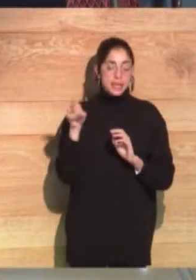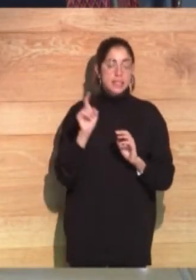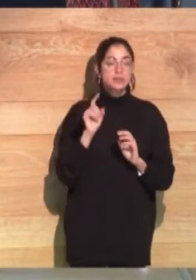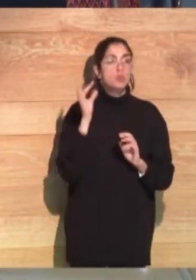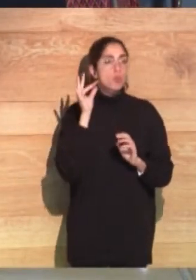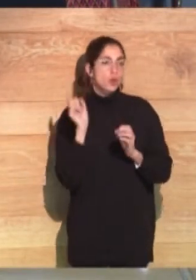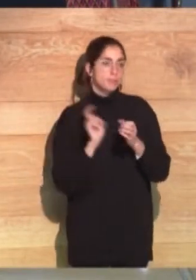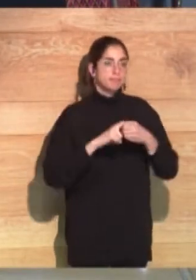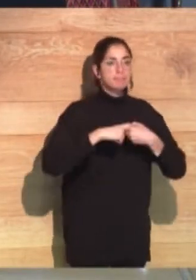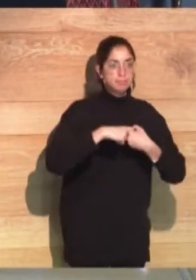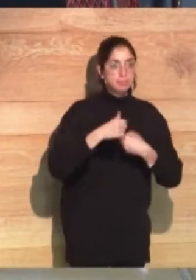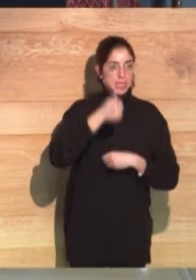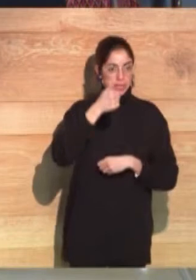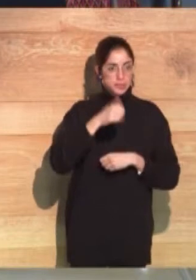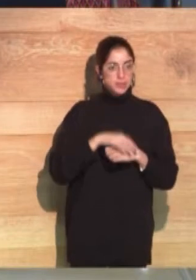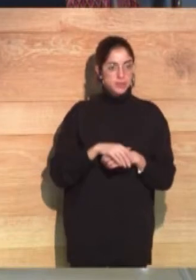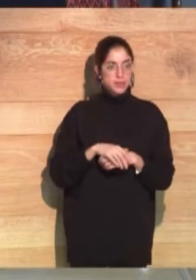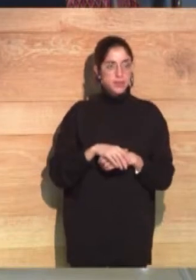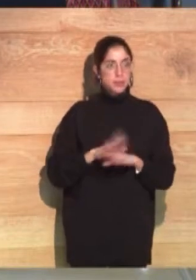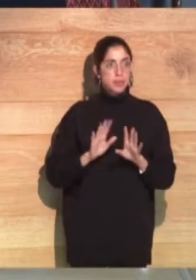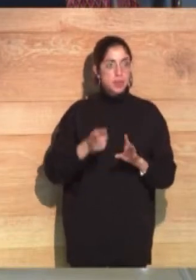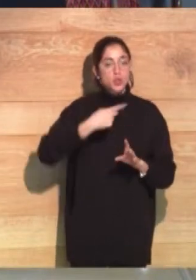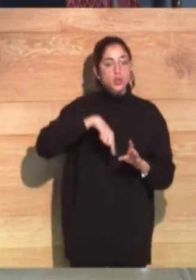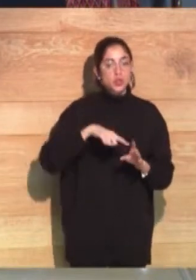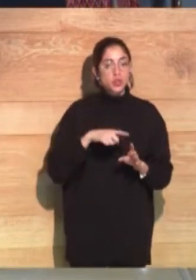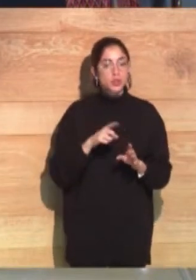mujeres. A nosotras se nos ha dado mejor en